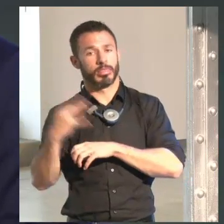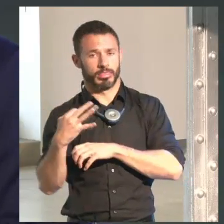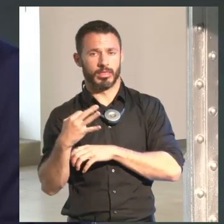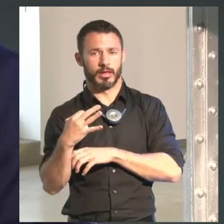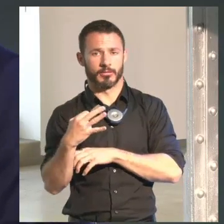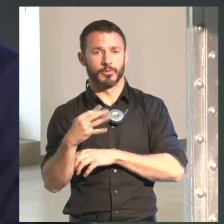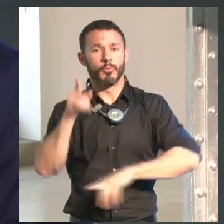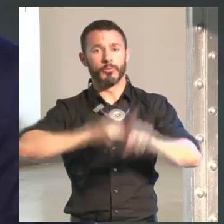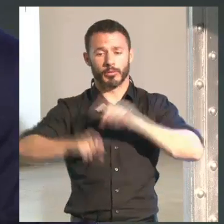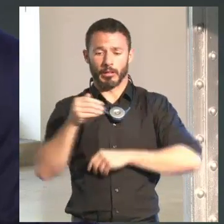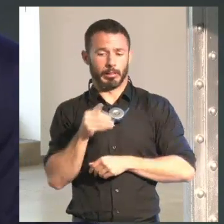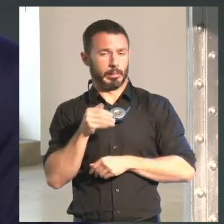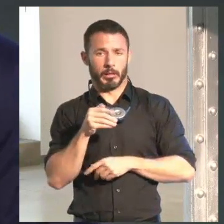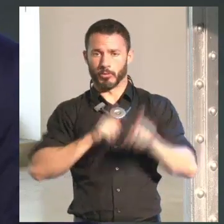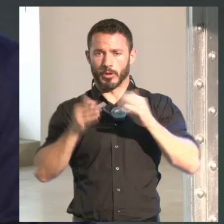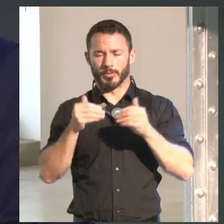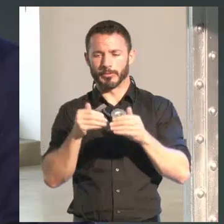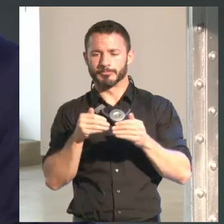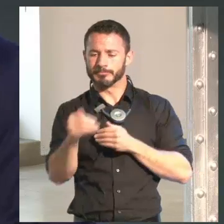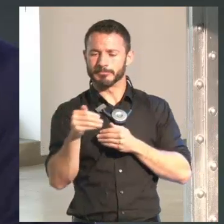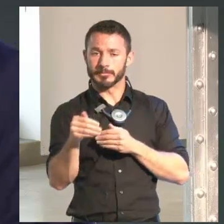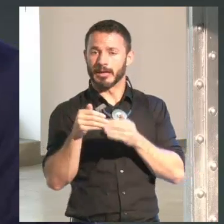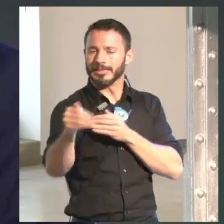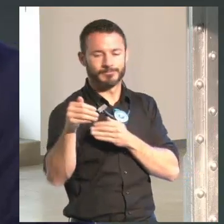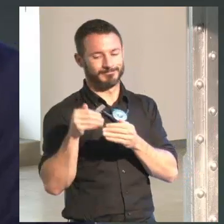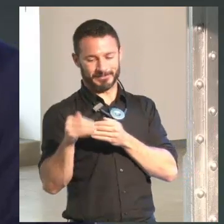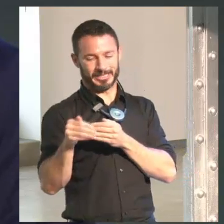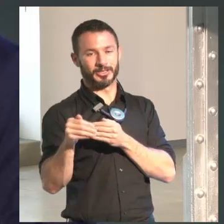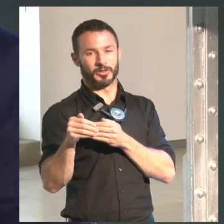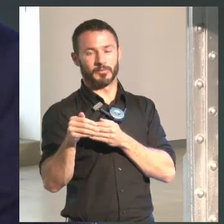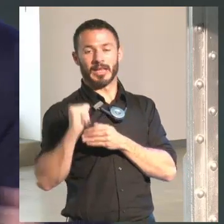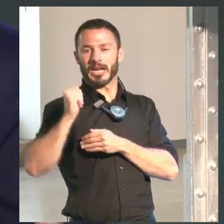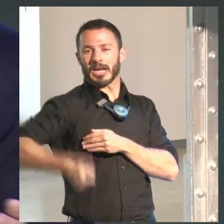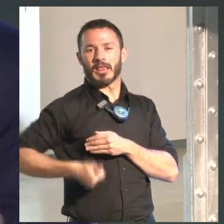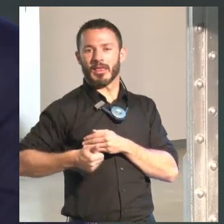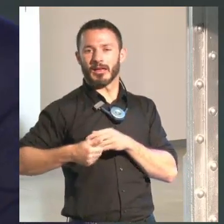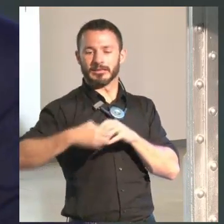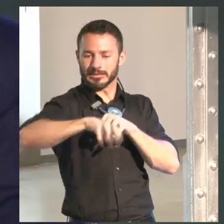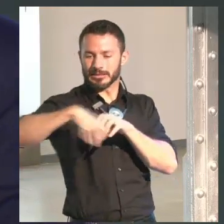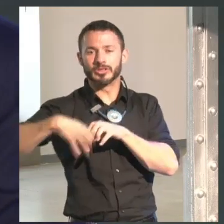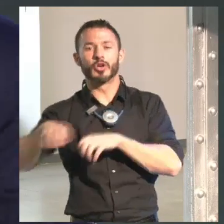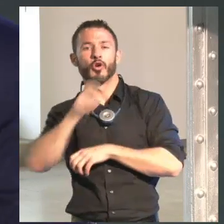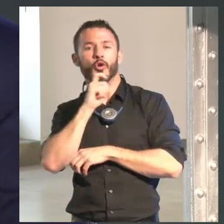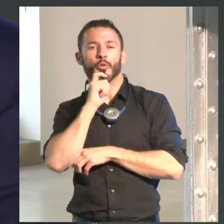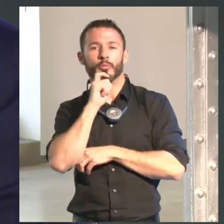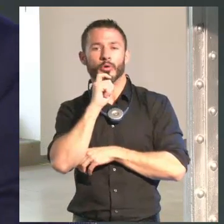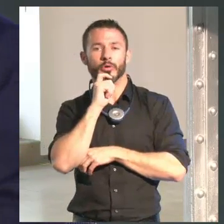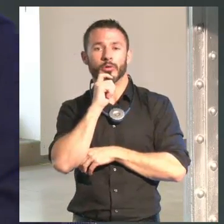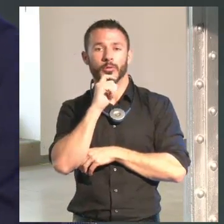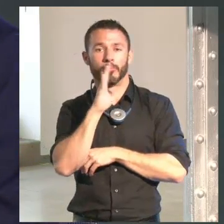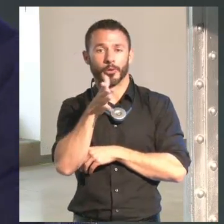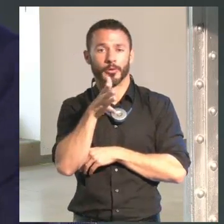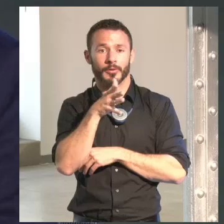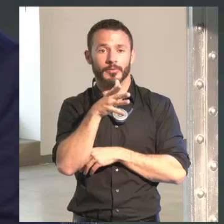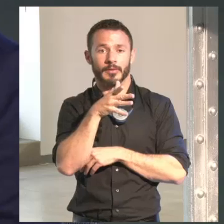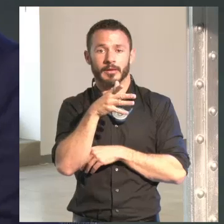gordísimo, no en el corto, en el medio. ¿Cómo redistribuimos la riqueza? Para que todo esto que concentra, si solo